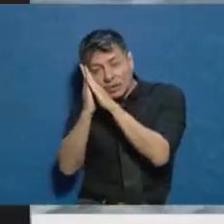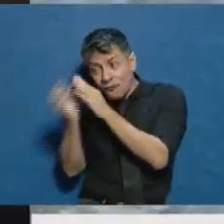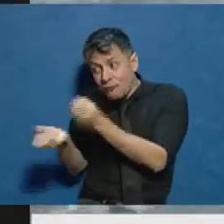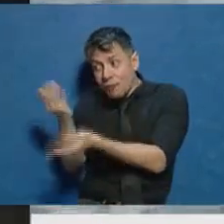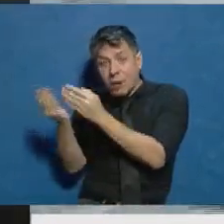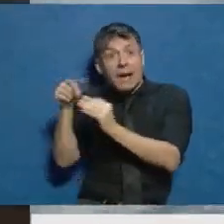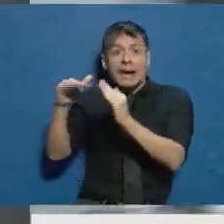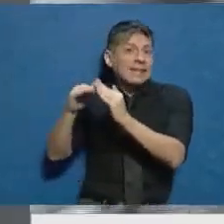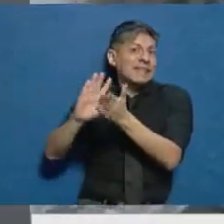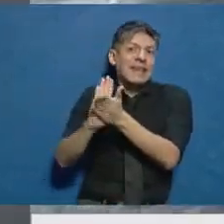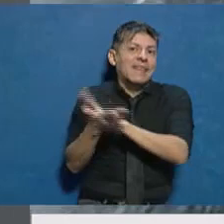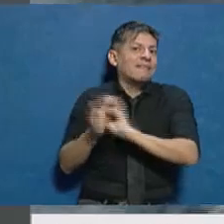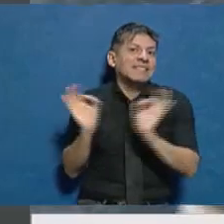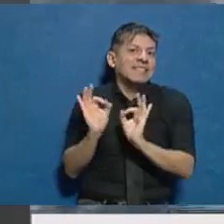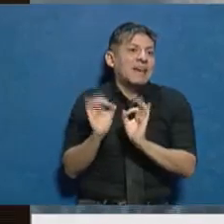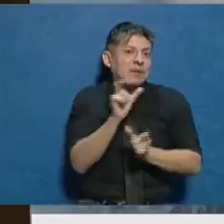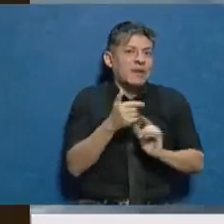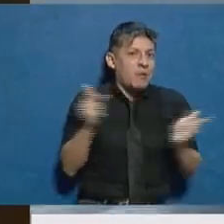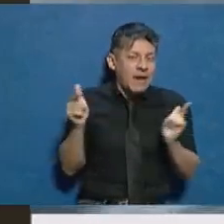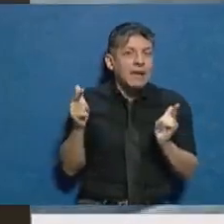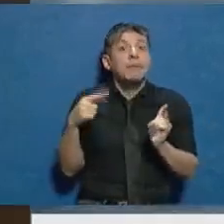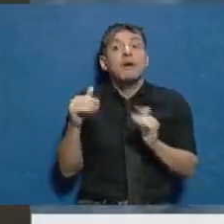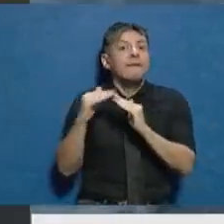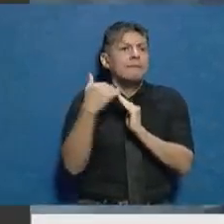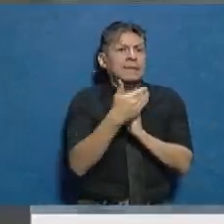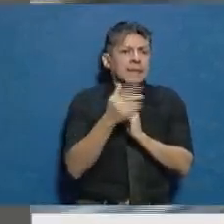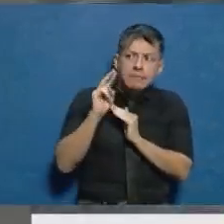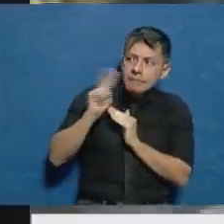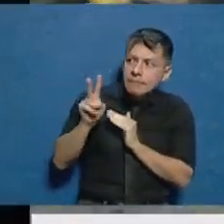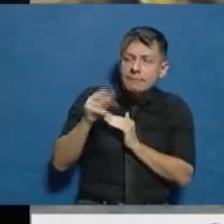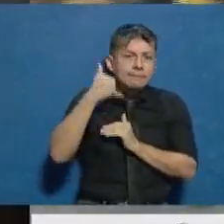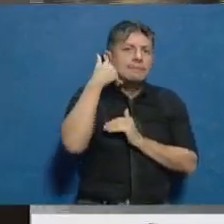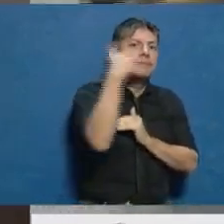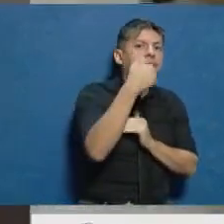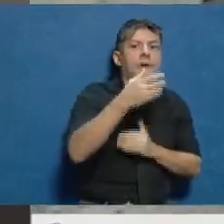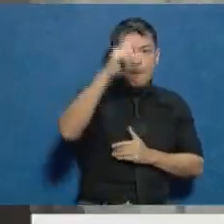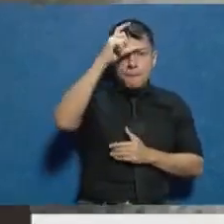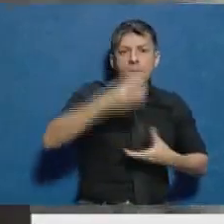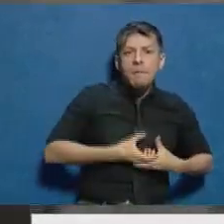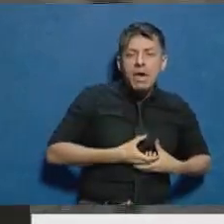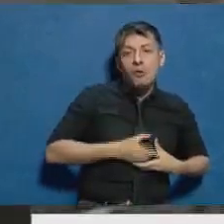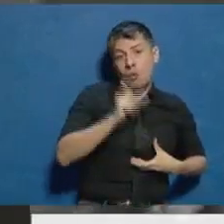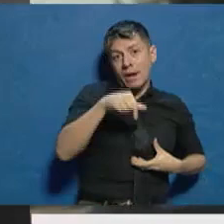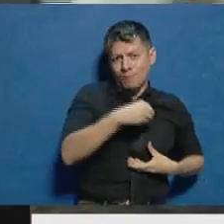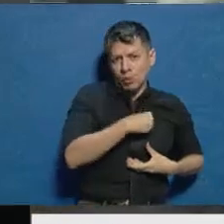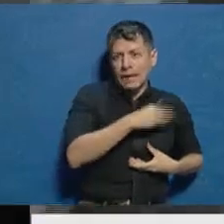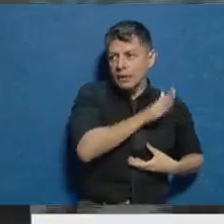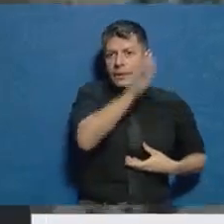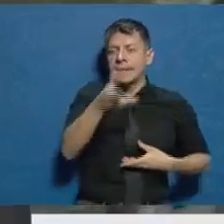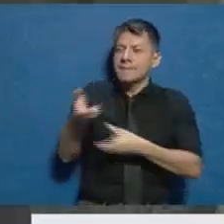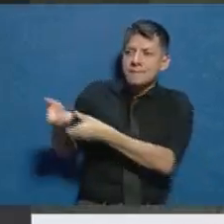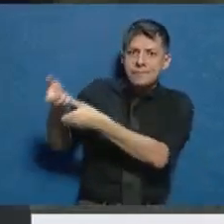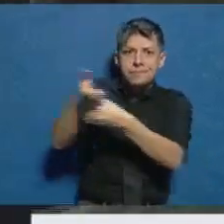pero una vecina advirtió a la dueña de casa y también a los bomberos. Fueron finalmente bomberos voluntarios de Luján de Cuyo los que lograron